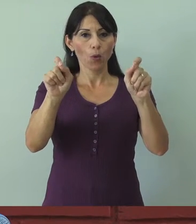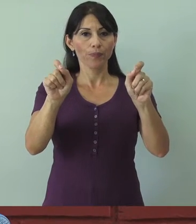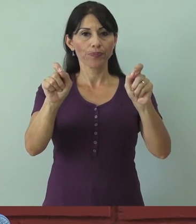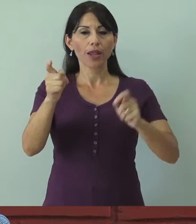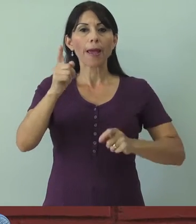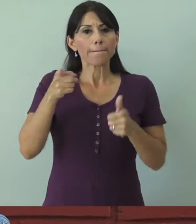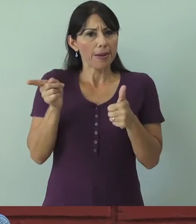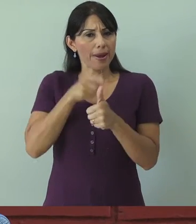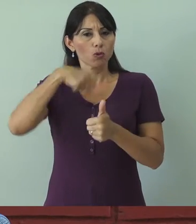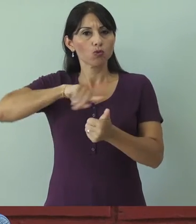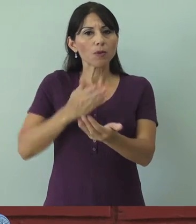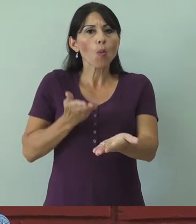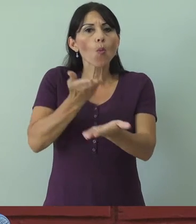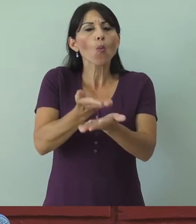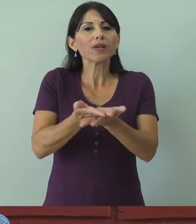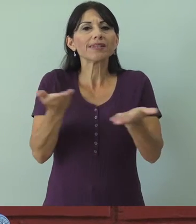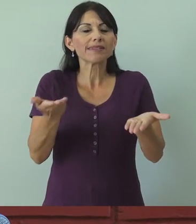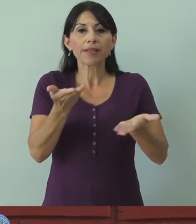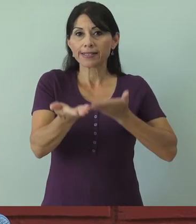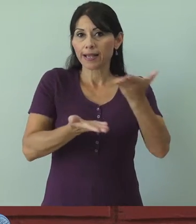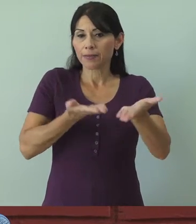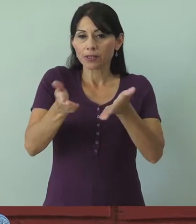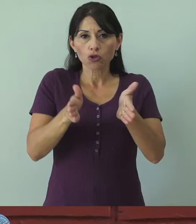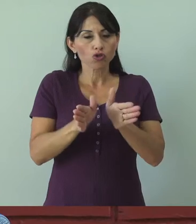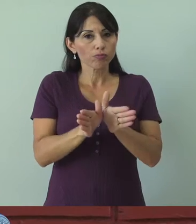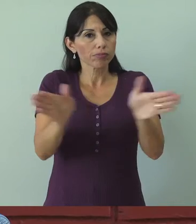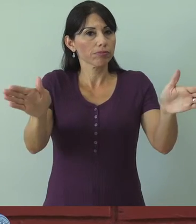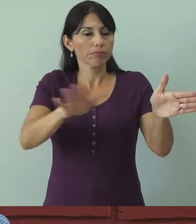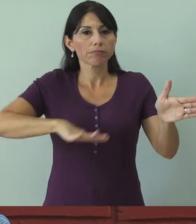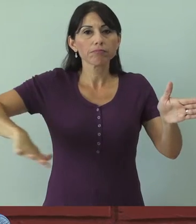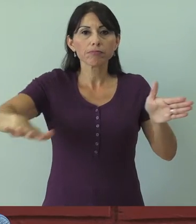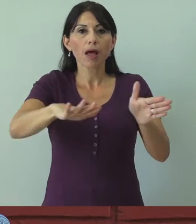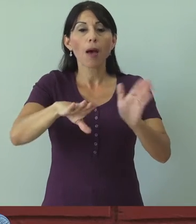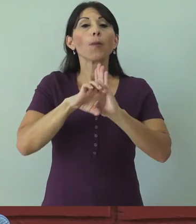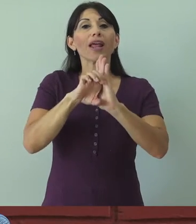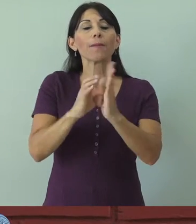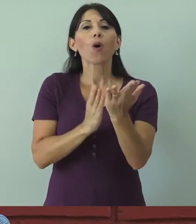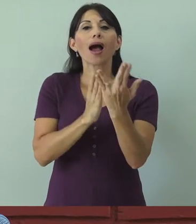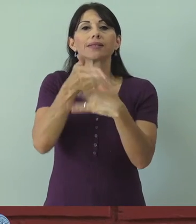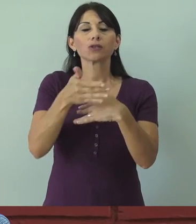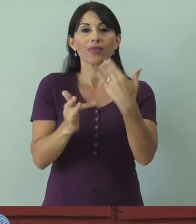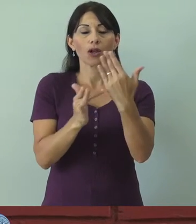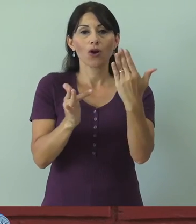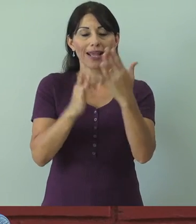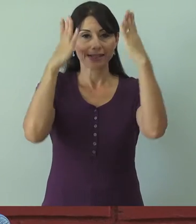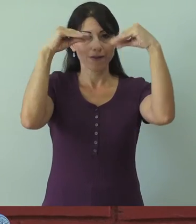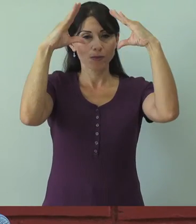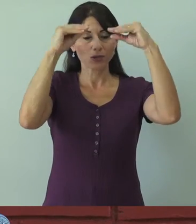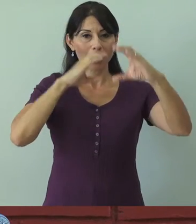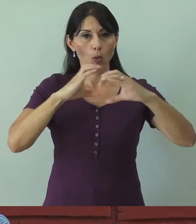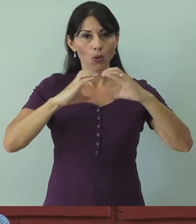en primer lugar, es que los servicios a nivel general, por ejemplo, en el acceso a las tecnologías de la información